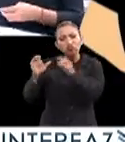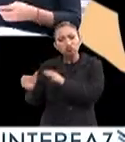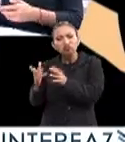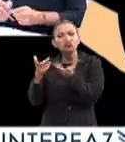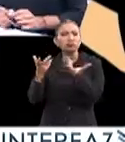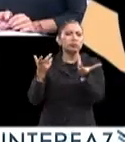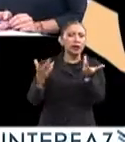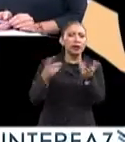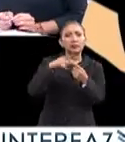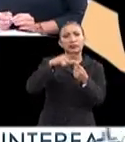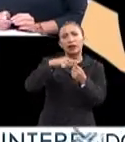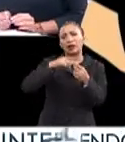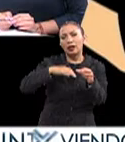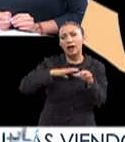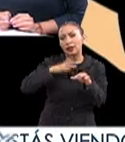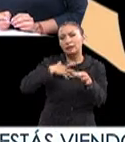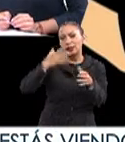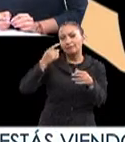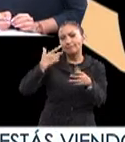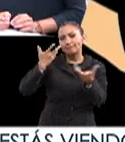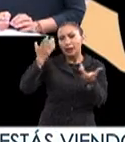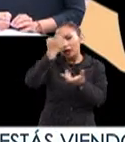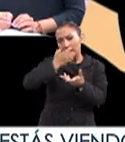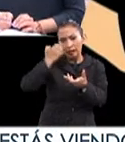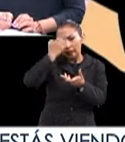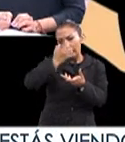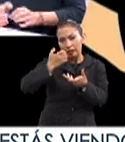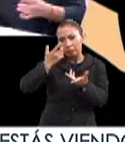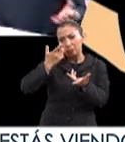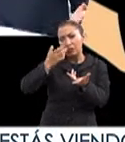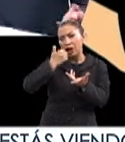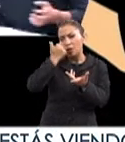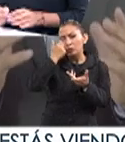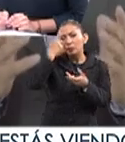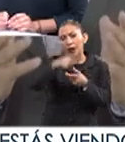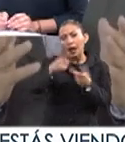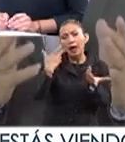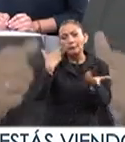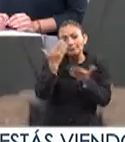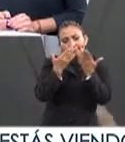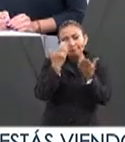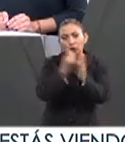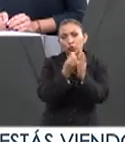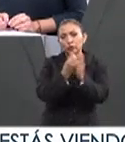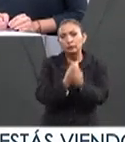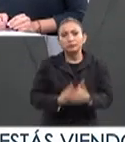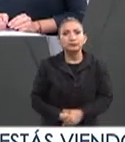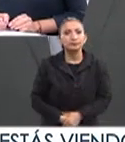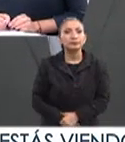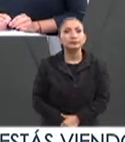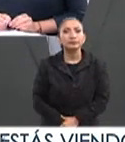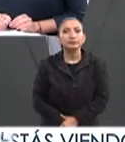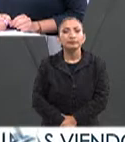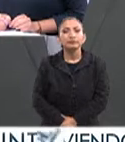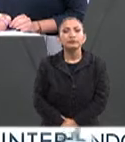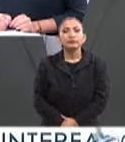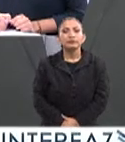y distintas tareas que van a tener que completar para, pues, valga la redundancia, completar este curso.